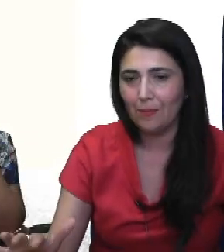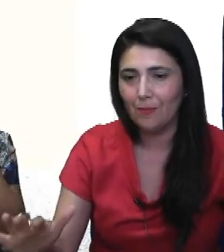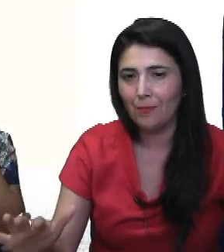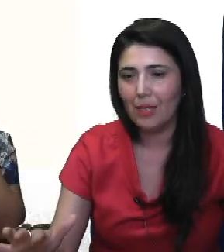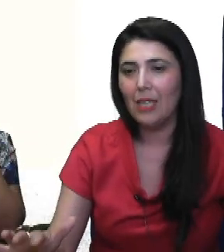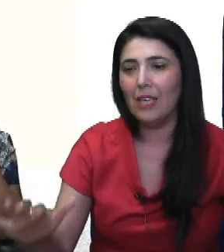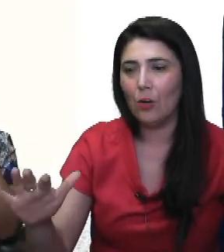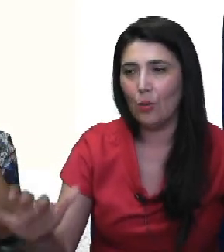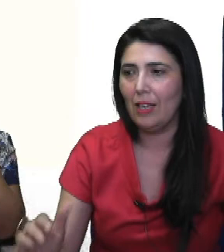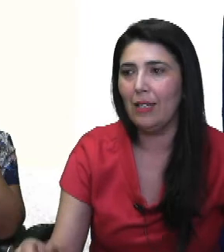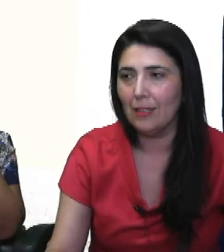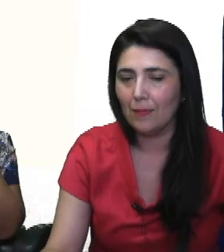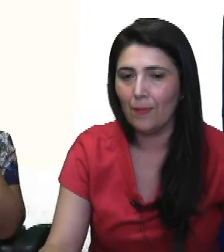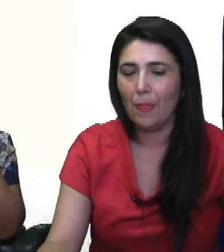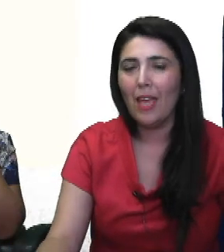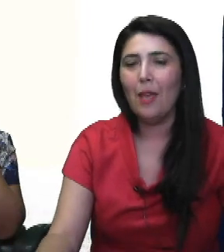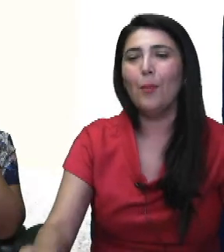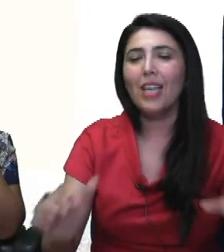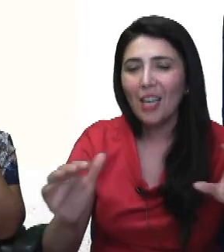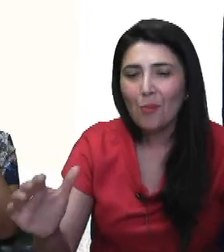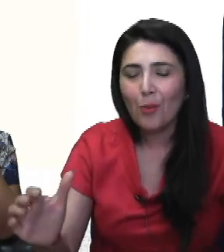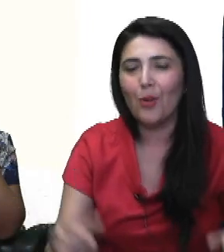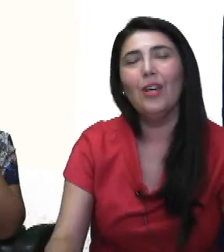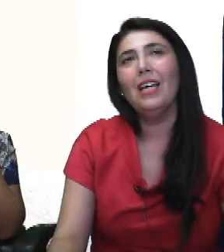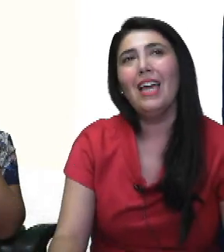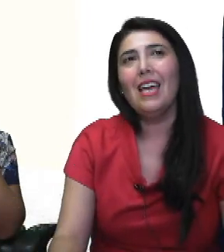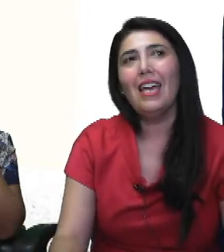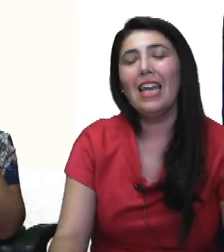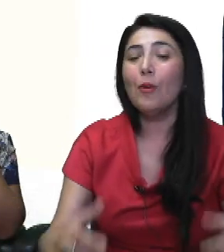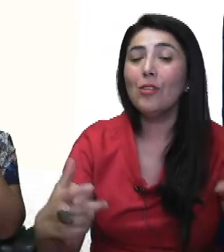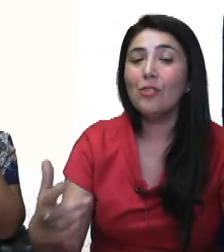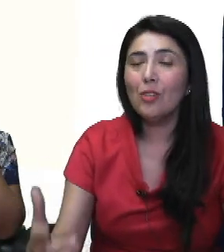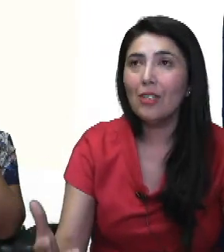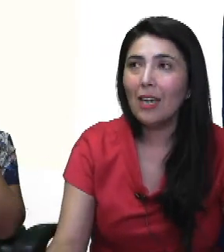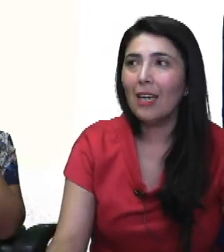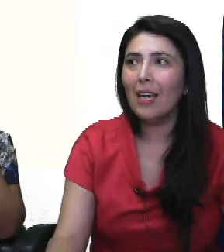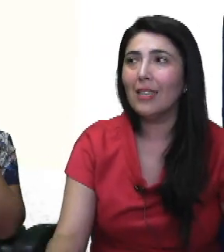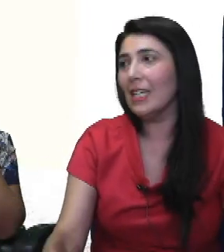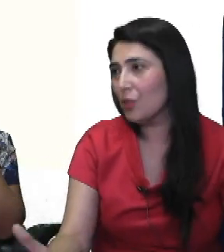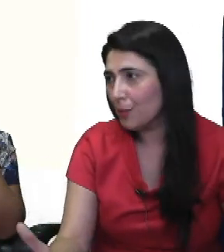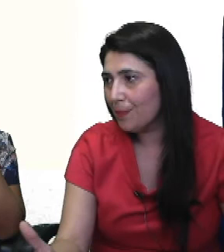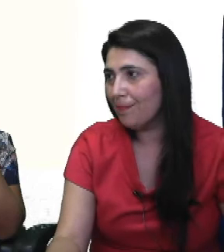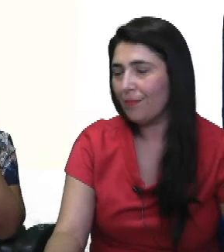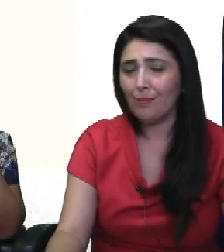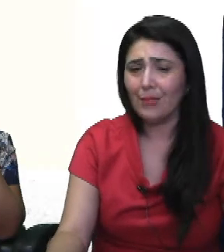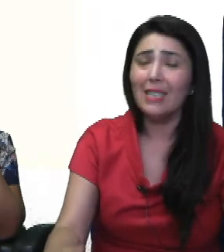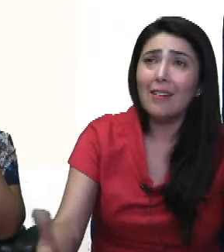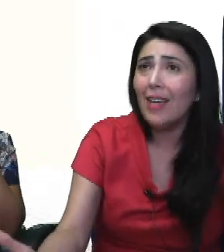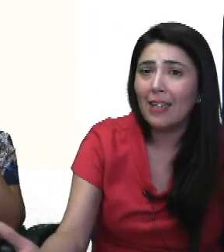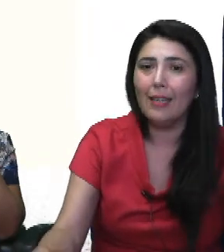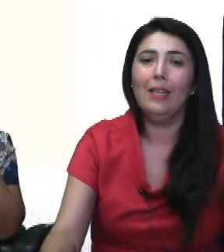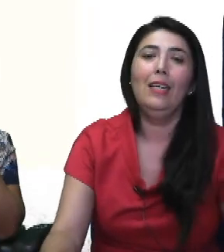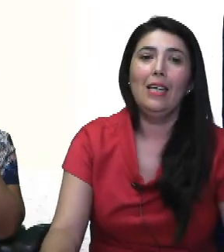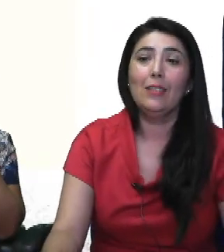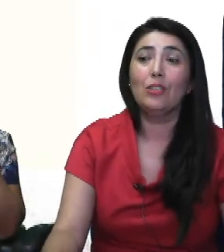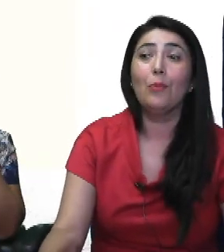personas y comunidades. Por ejemplo, la provisión de techo, de